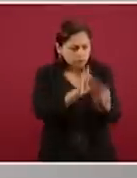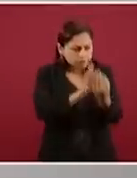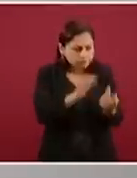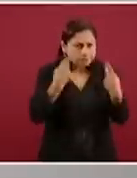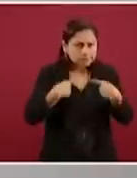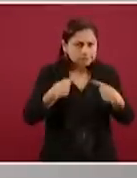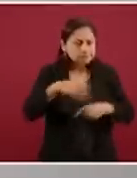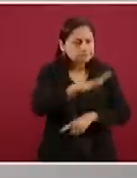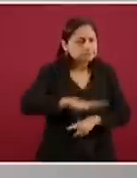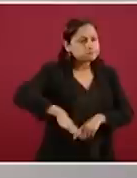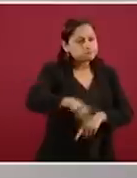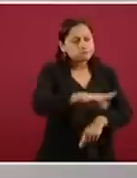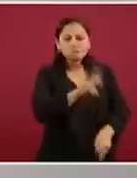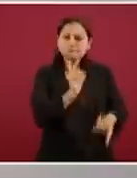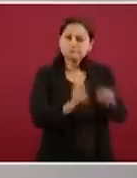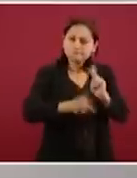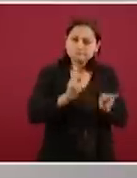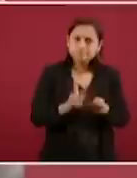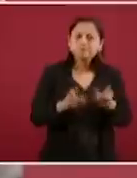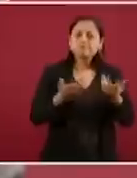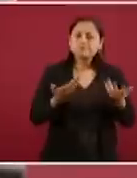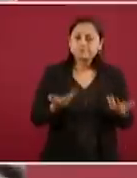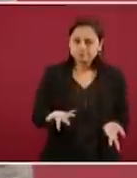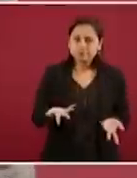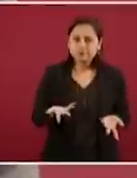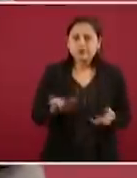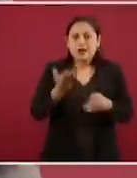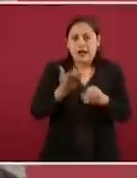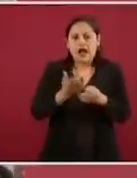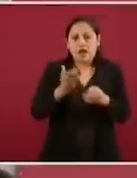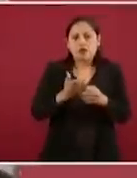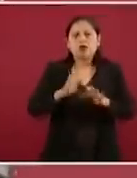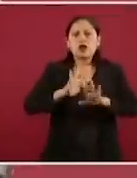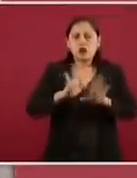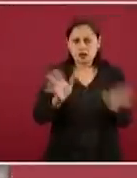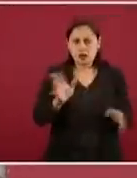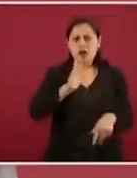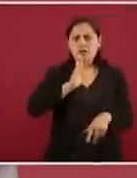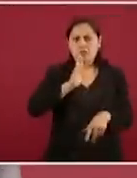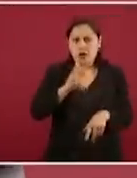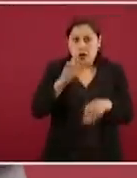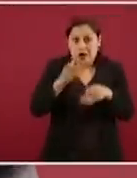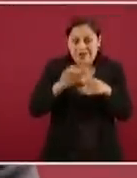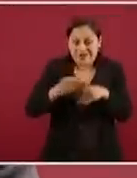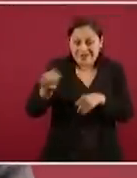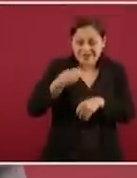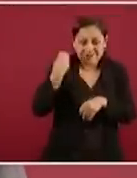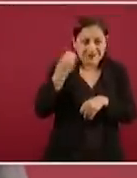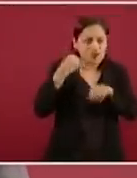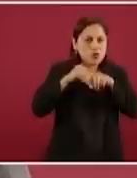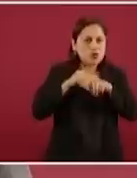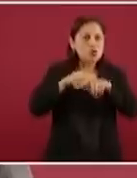Ahora, afortunadamente, ya hay mejor comunicación, así como estamos ahora,